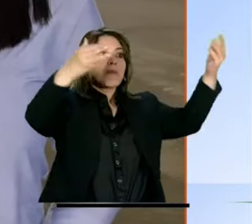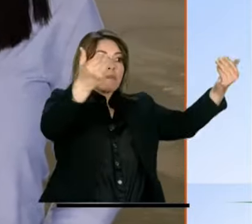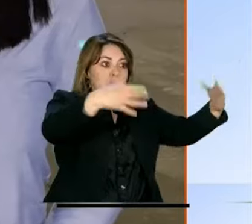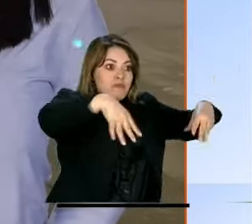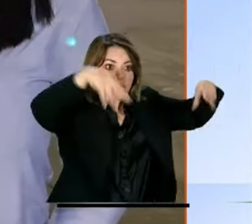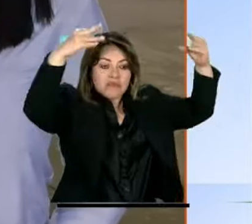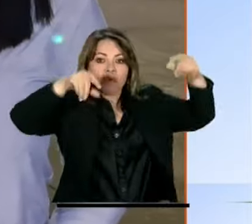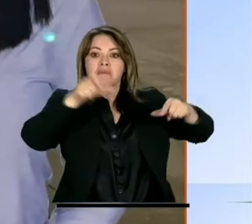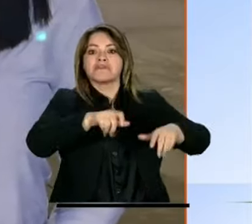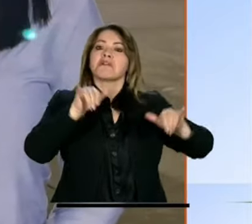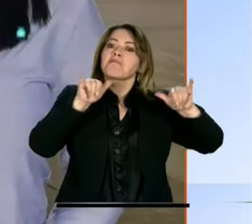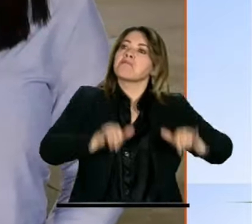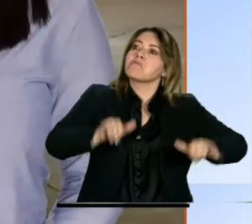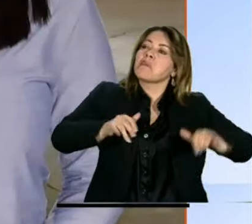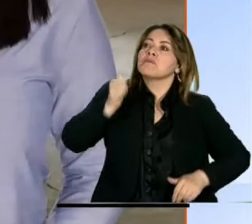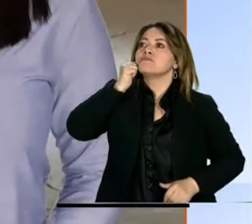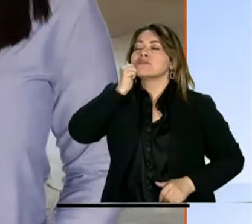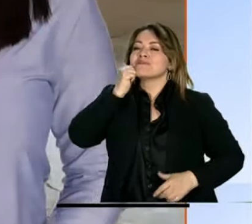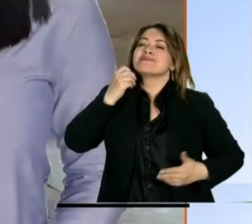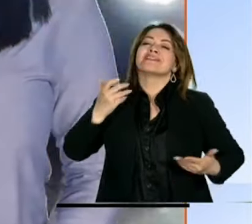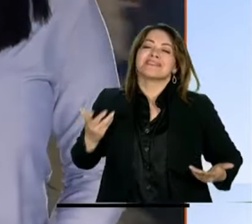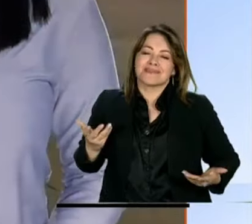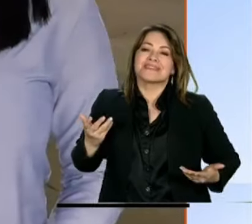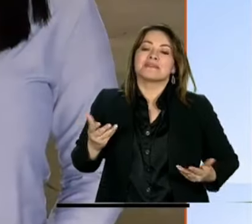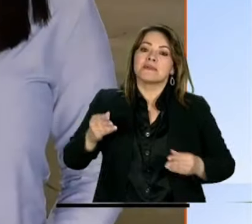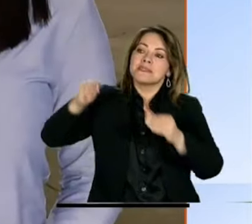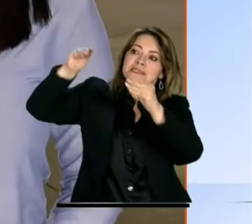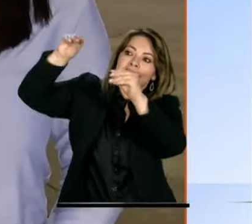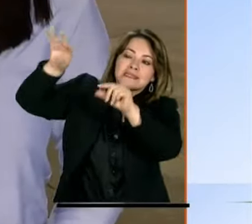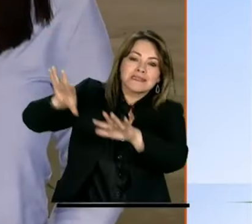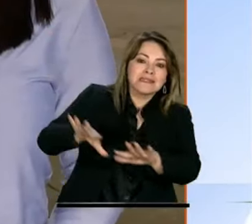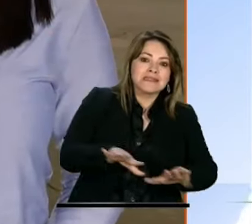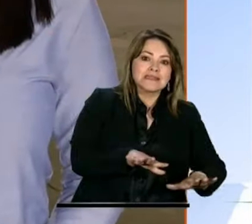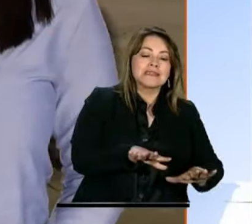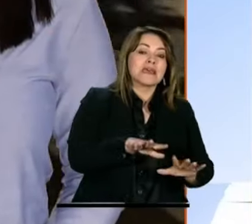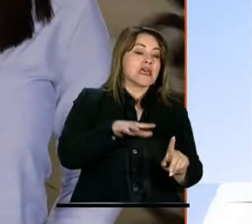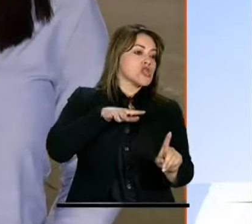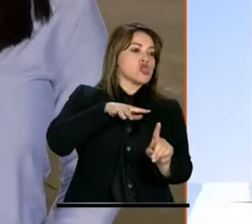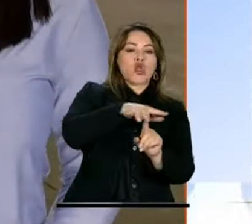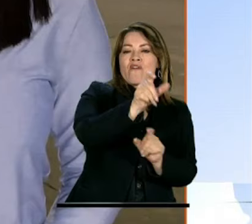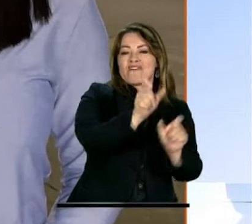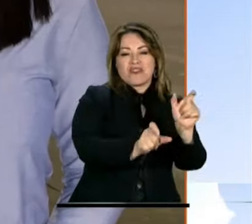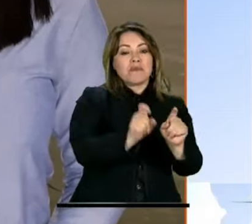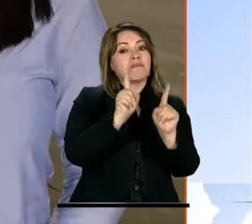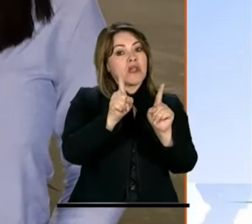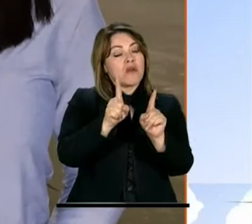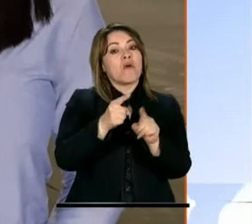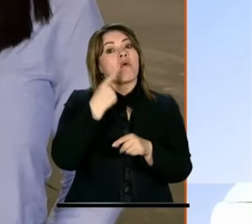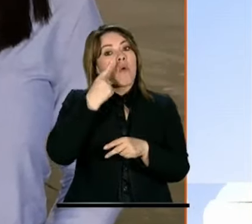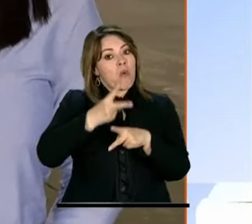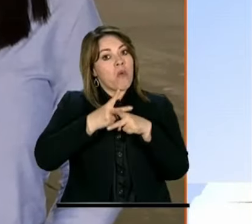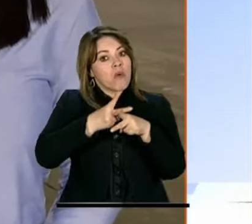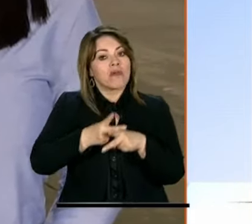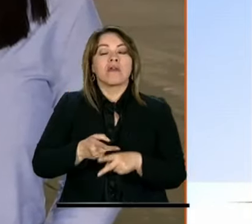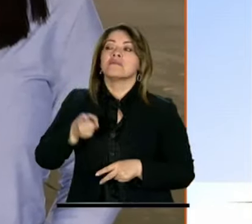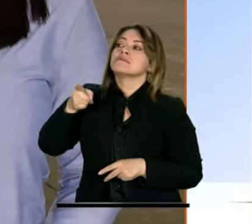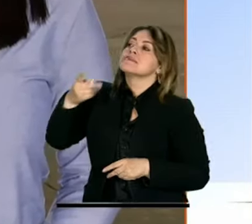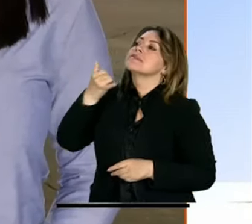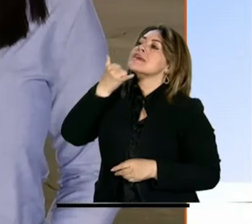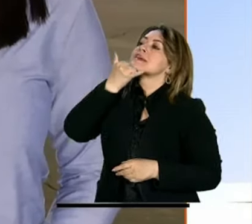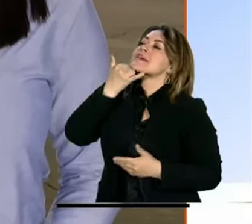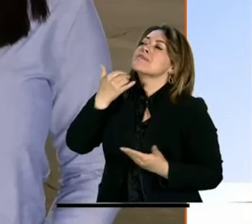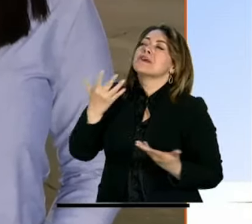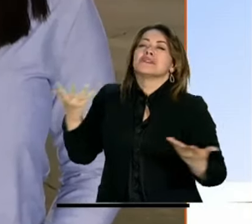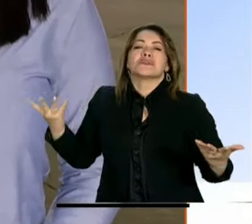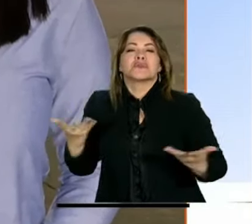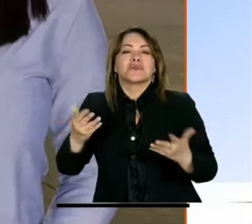en cuenta. Por fortuna, el deslizamiento de este miércoles no dejó víctimas. Jimena Villarreal, usted estuvo en el lugar. Cuéntenos qué fue